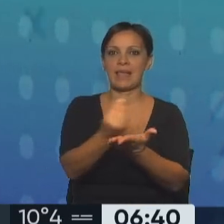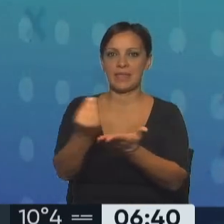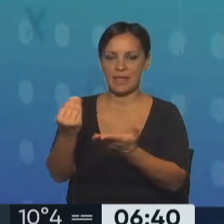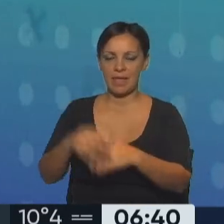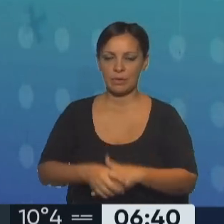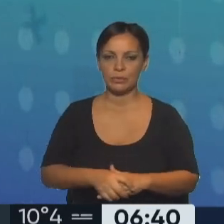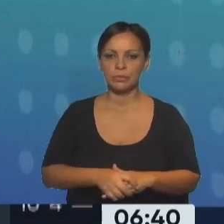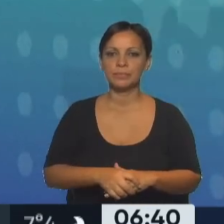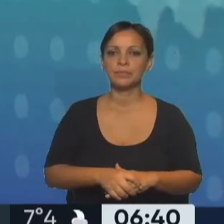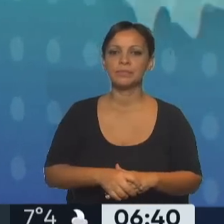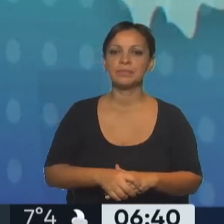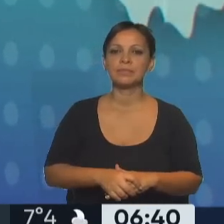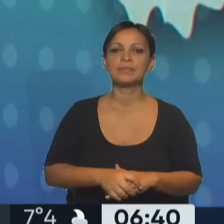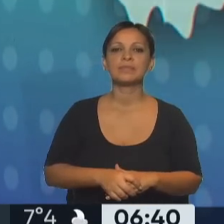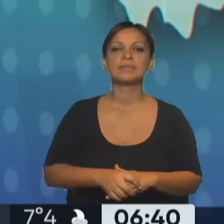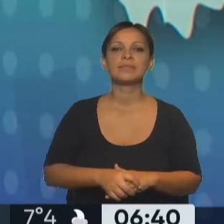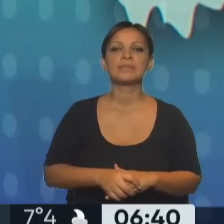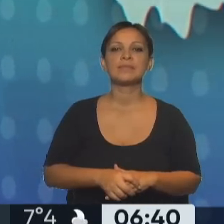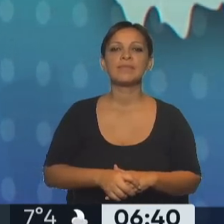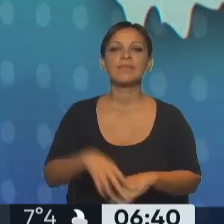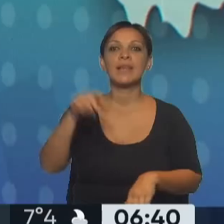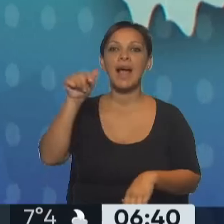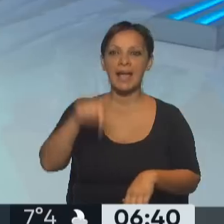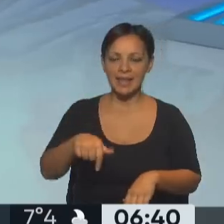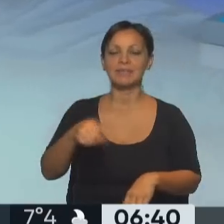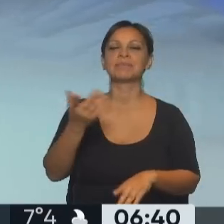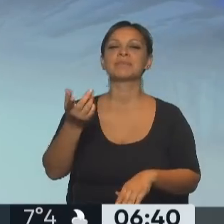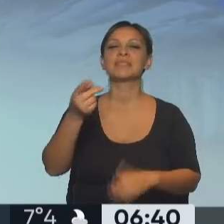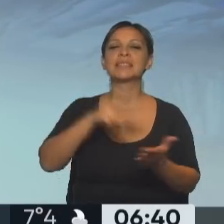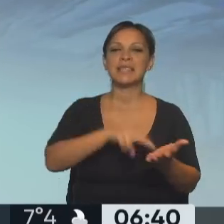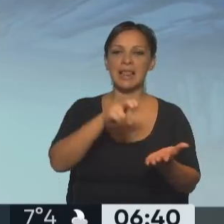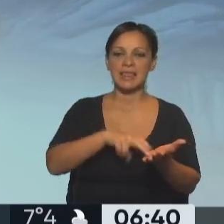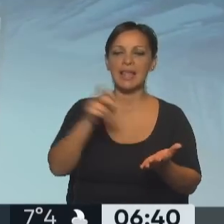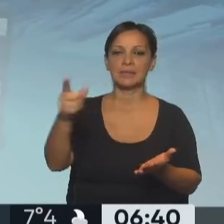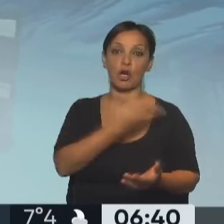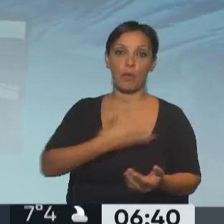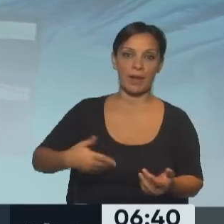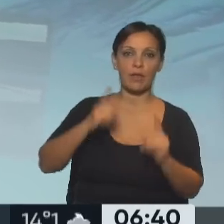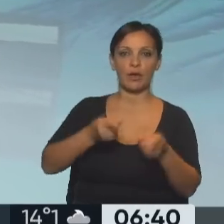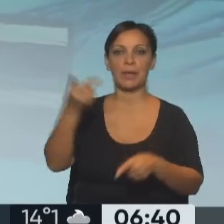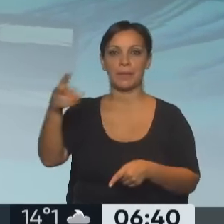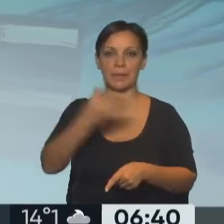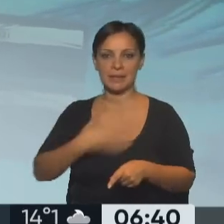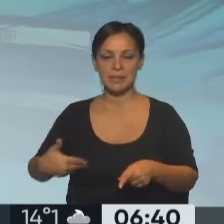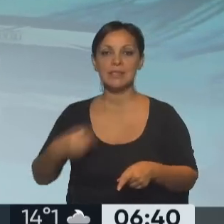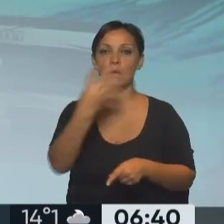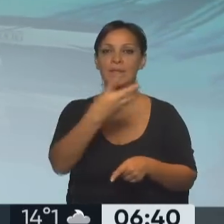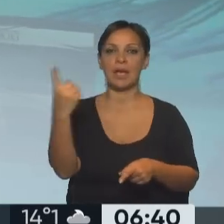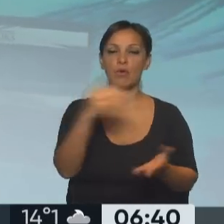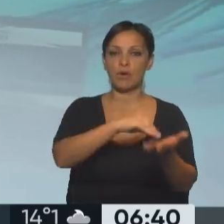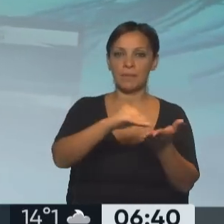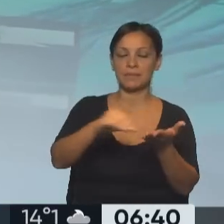este distrito. Nos vamos ya mismo entonces. Ahí está la provincia de Salta, gobernador y vice, 41 bancas de legisladores